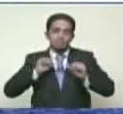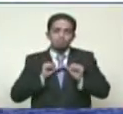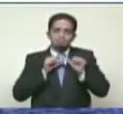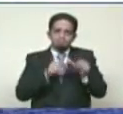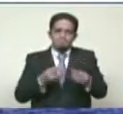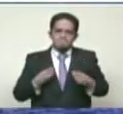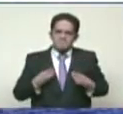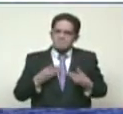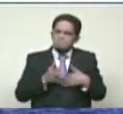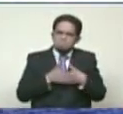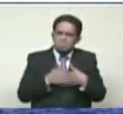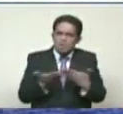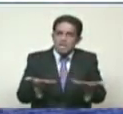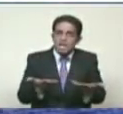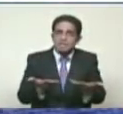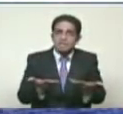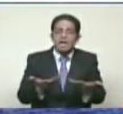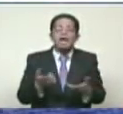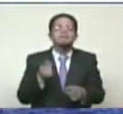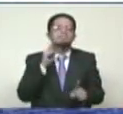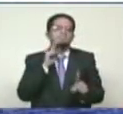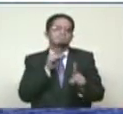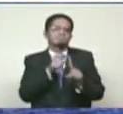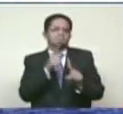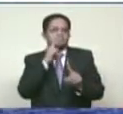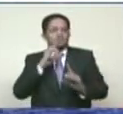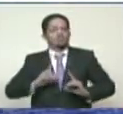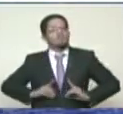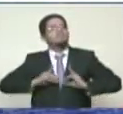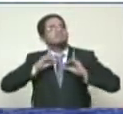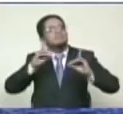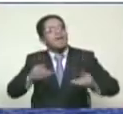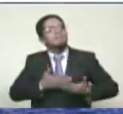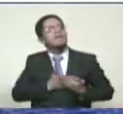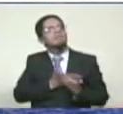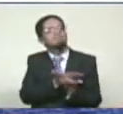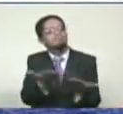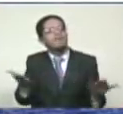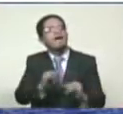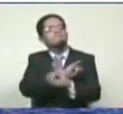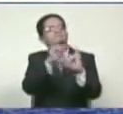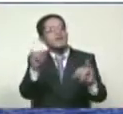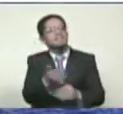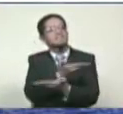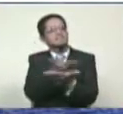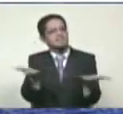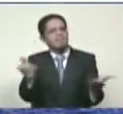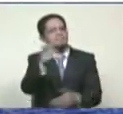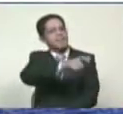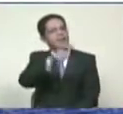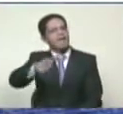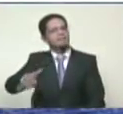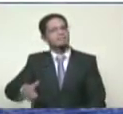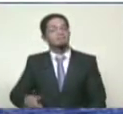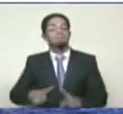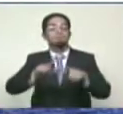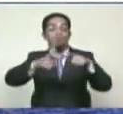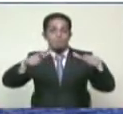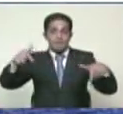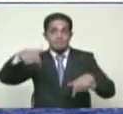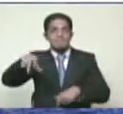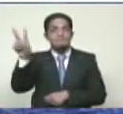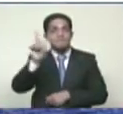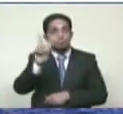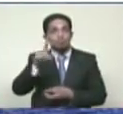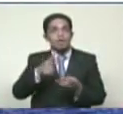algo. Y yo sé para qué es. Es para dedicarle toda mi vida a la felicidad de nuestro pueblo, a la prosperidad de nuestra patria,